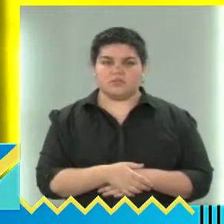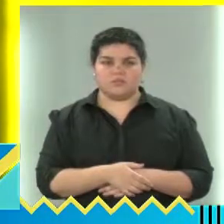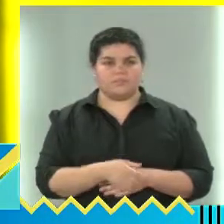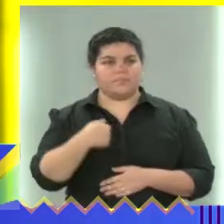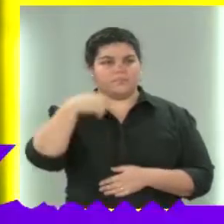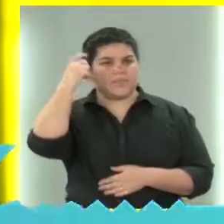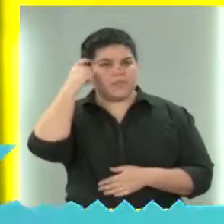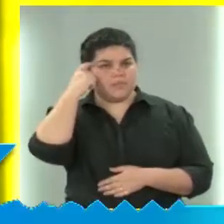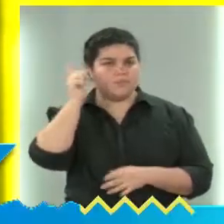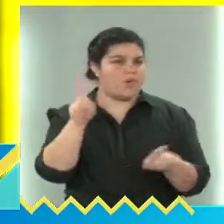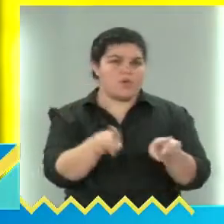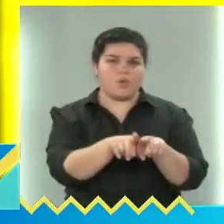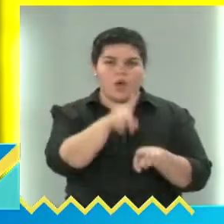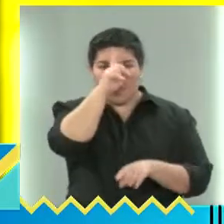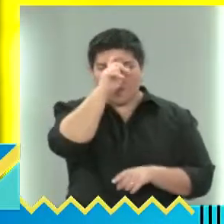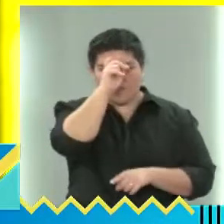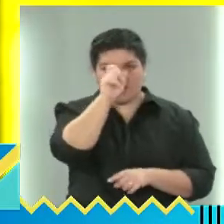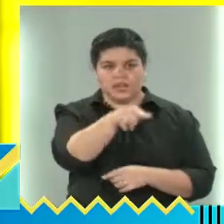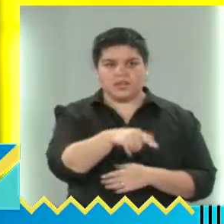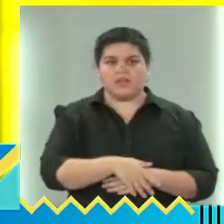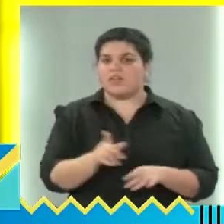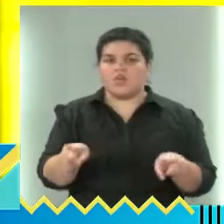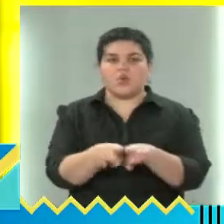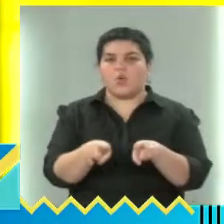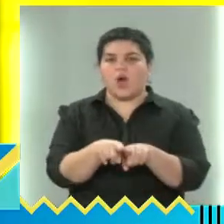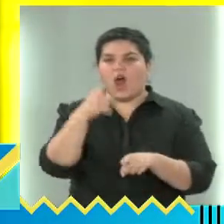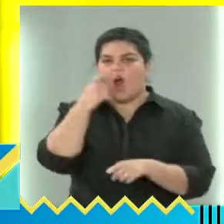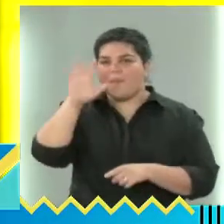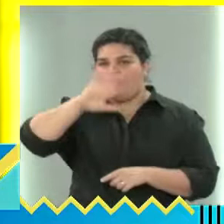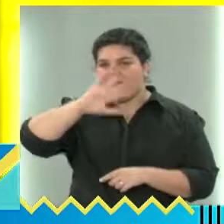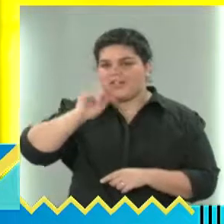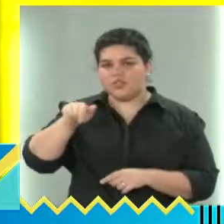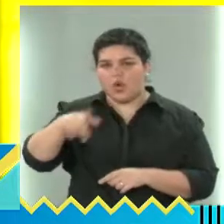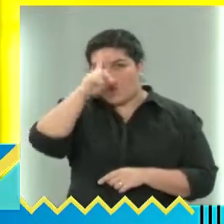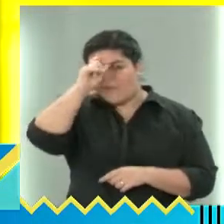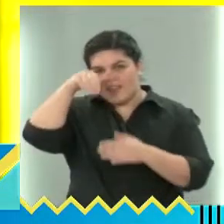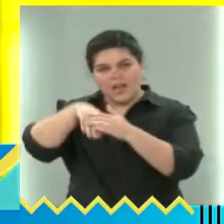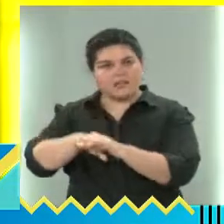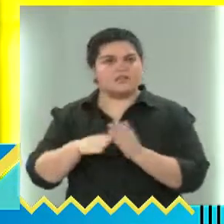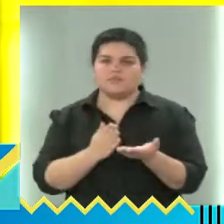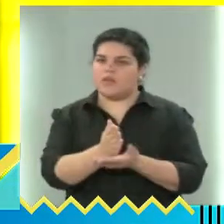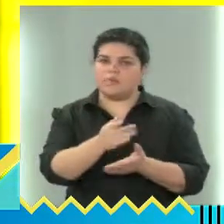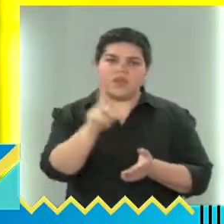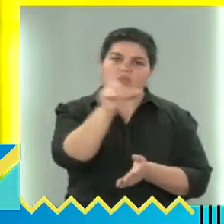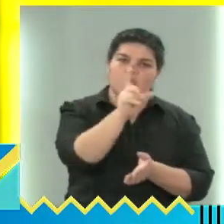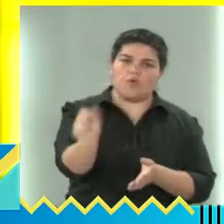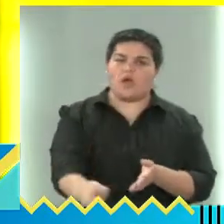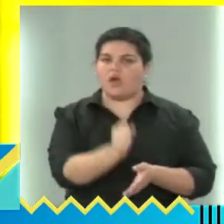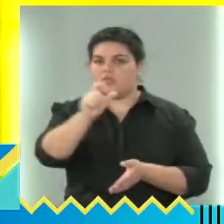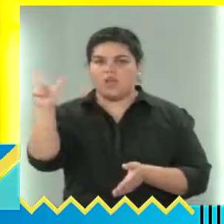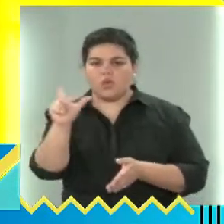hospitales, así como estaba el señor Benz ahí internado, no hay días de la semana. De lunes a lunes es lo